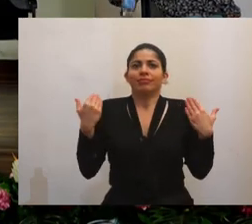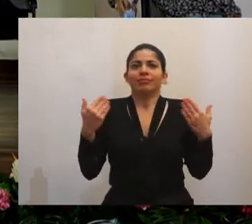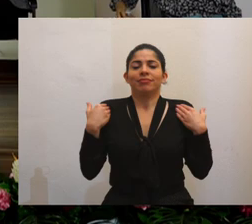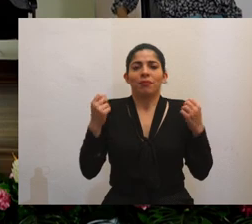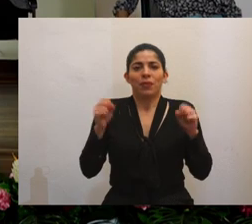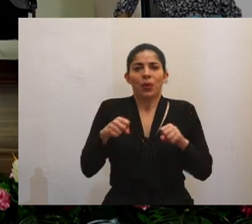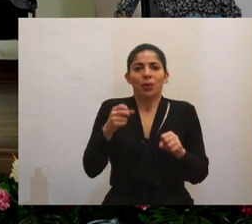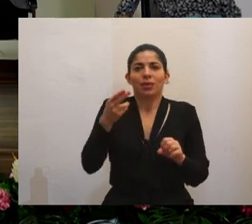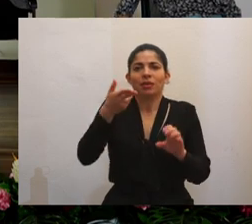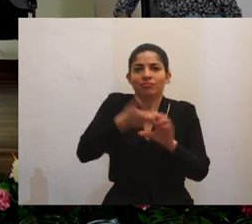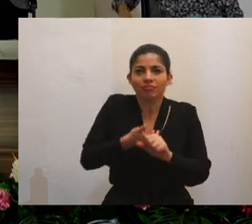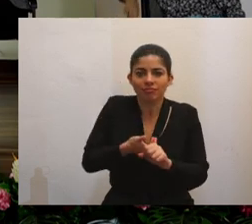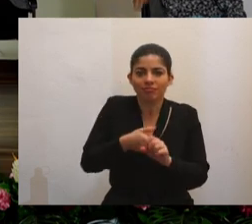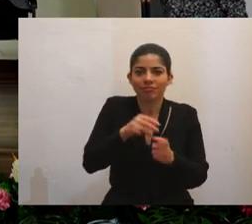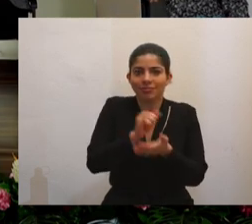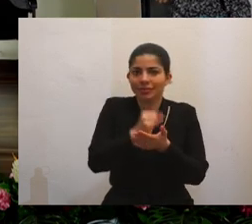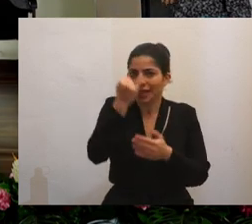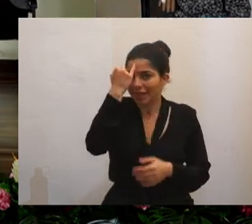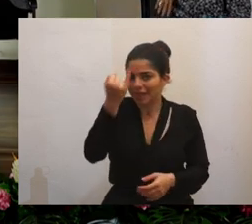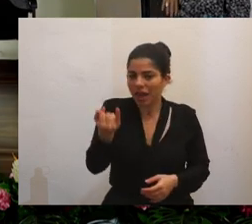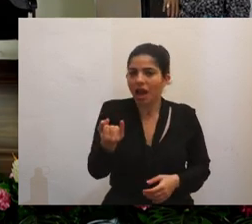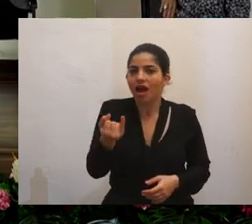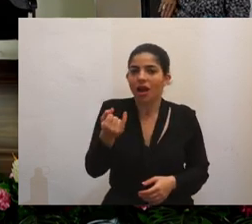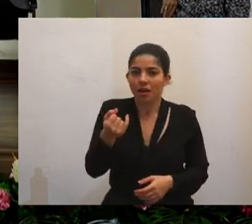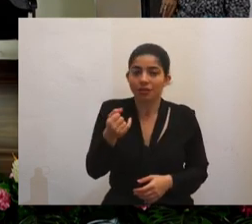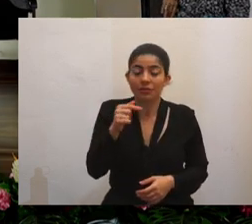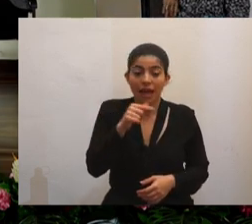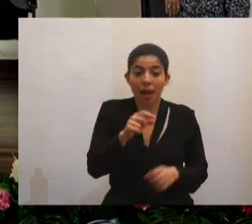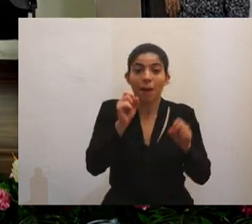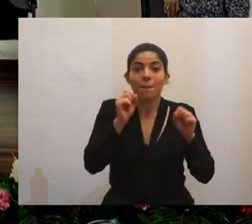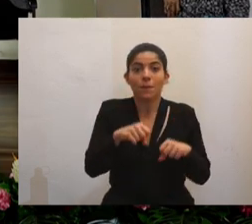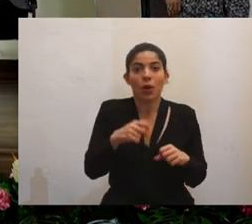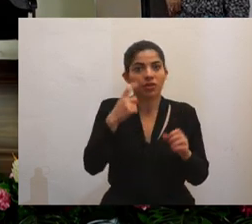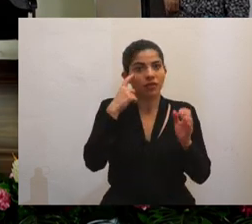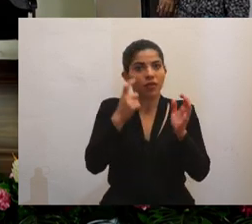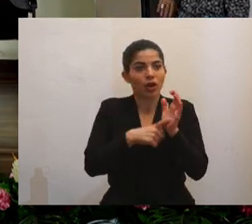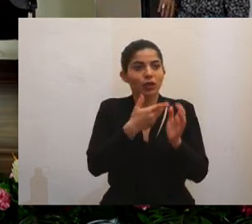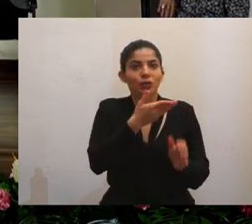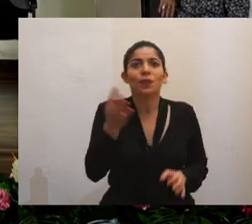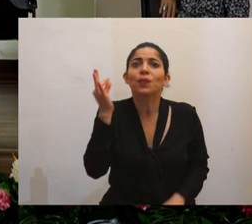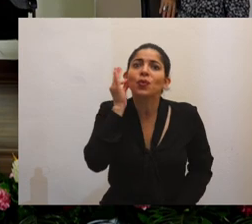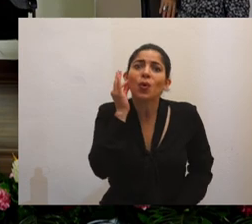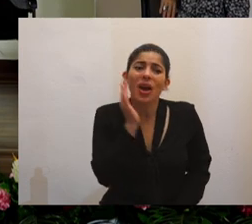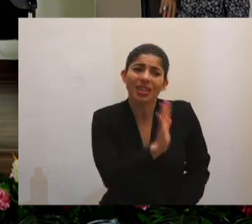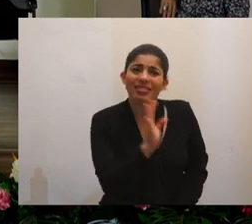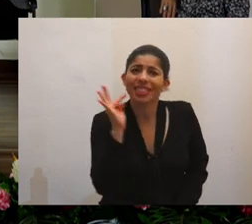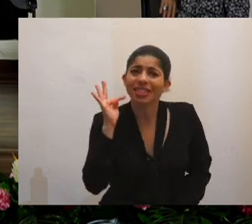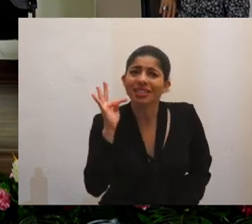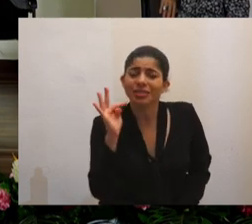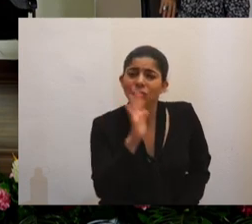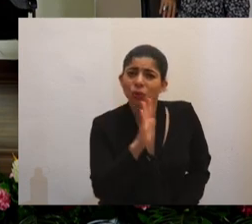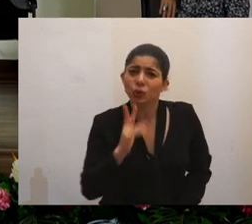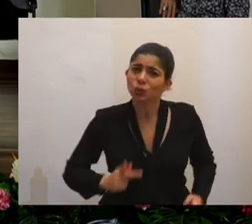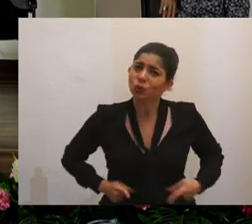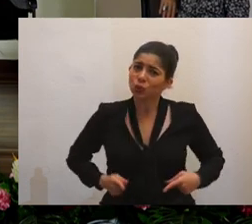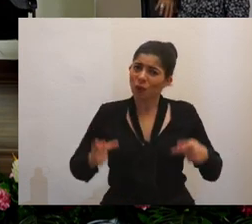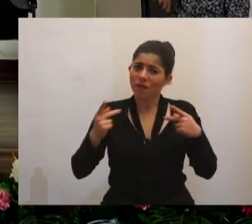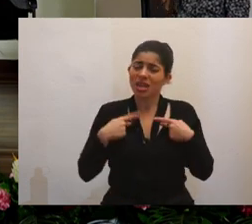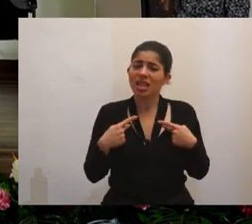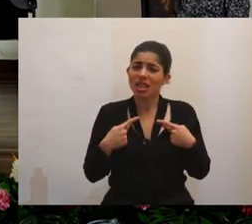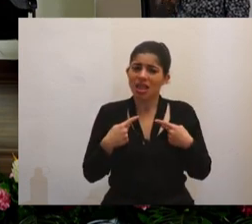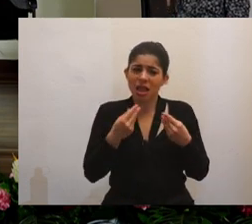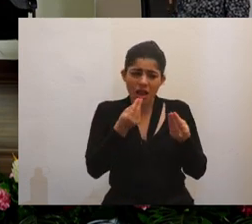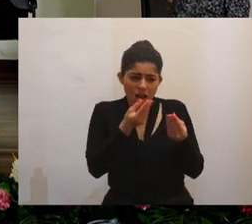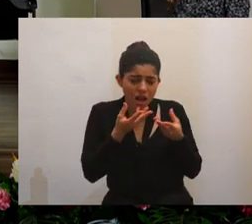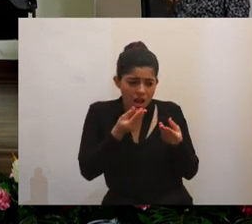ser parte de esta iniciativa en la cual podemos reconocer a esas mujeres que con su testimonio de vida nos hablan